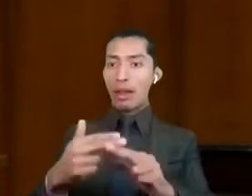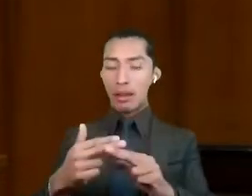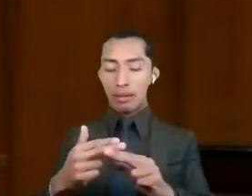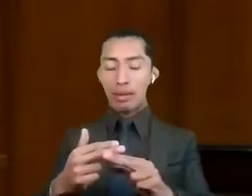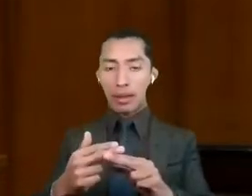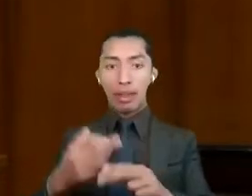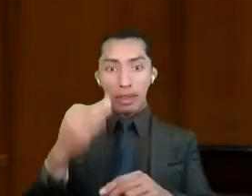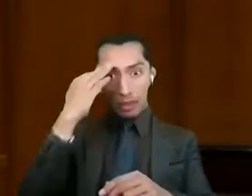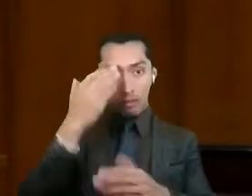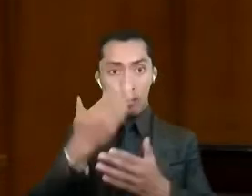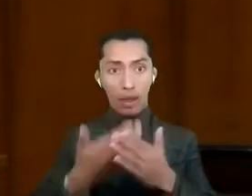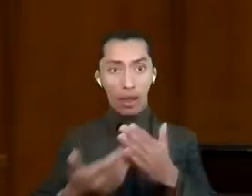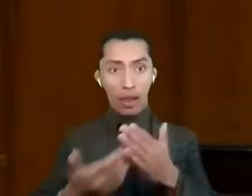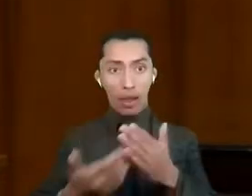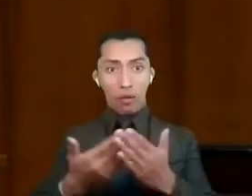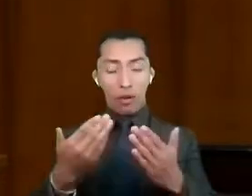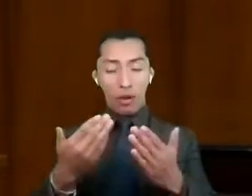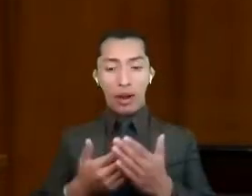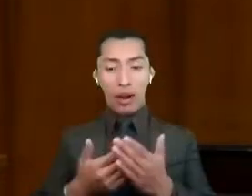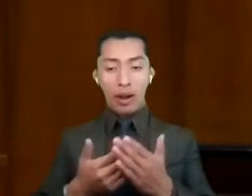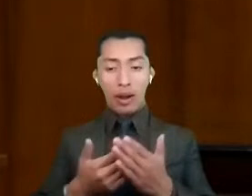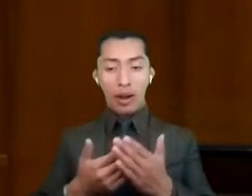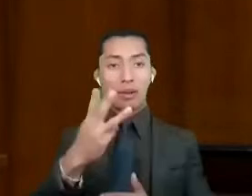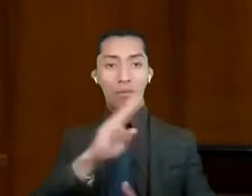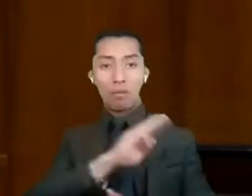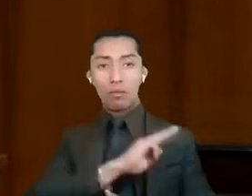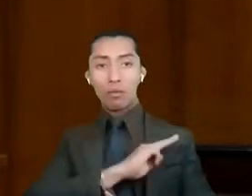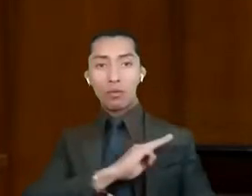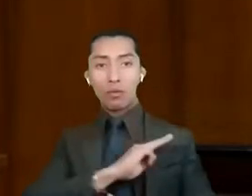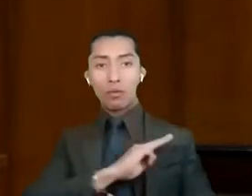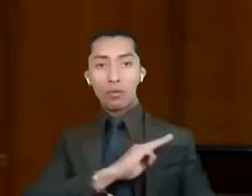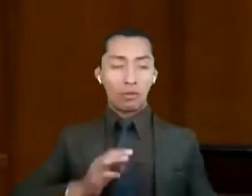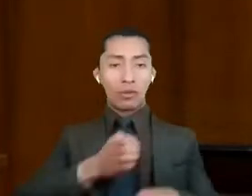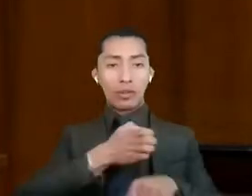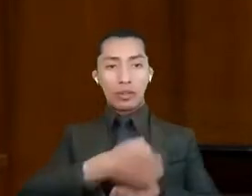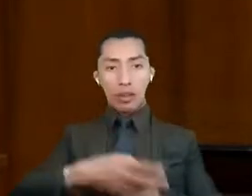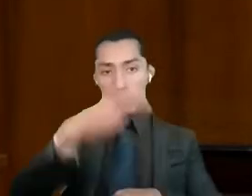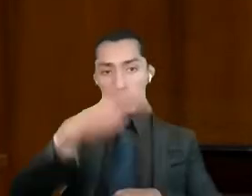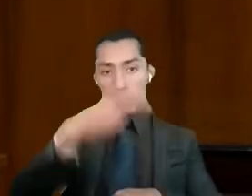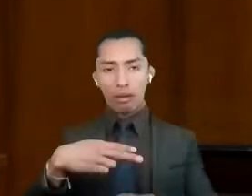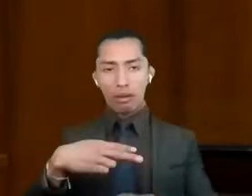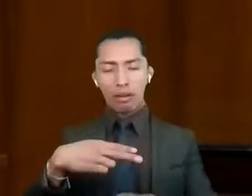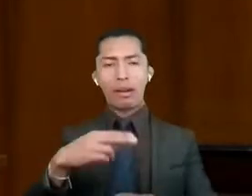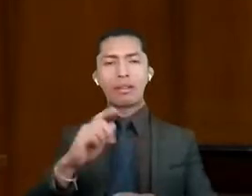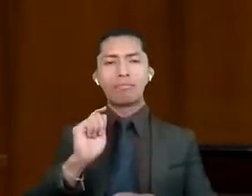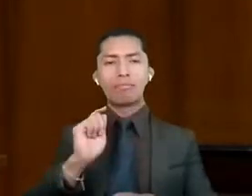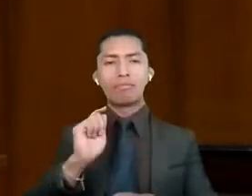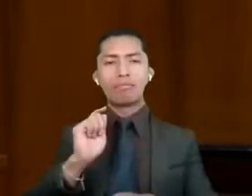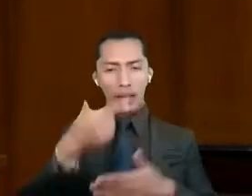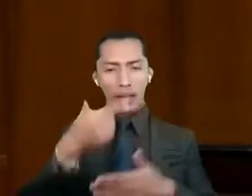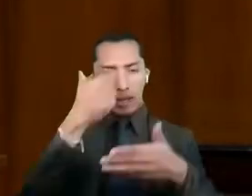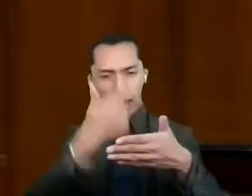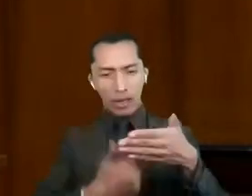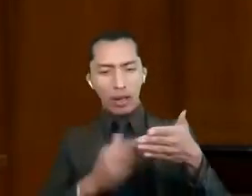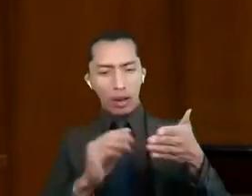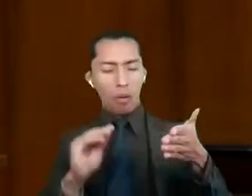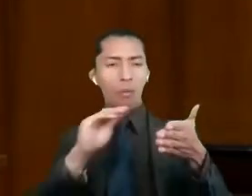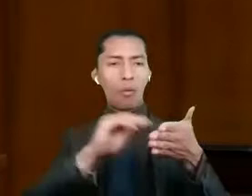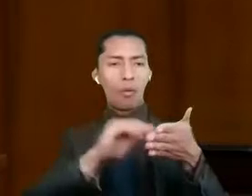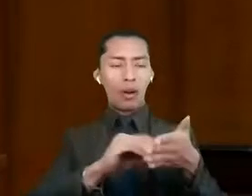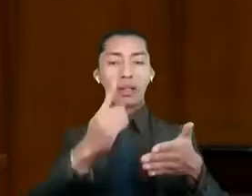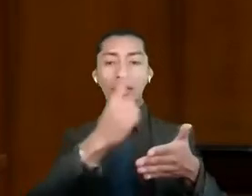periodo actual, 23 municipios del Estado de México aparecen en el listado de los